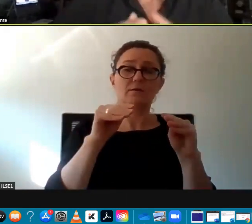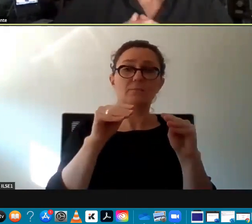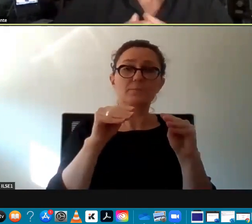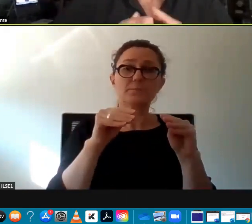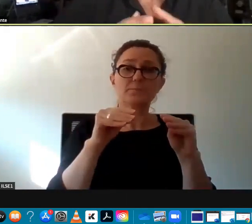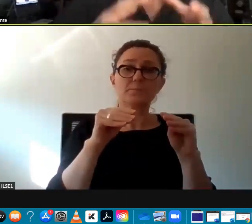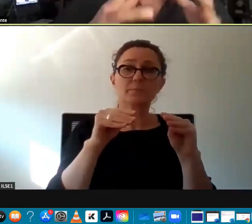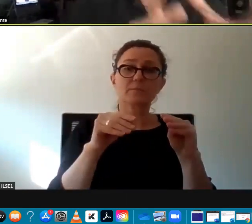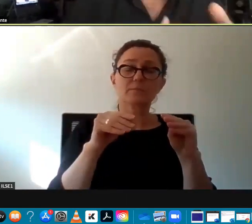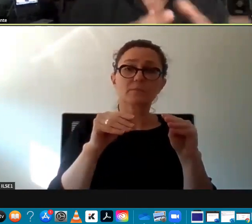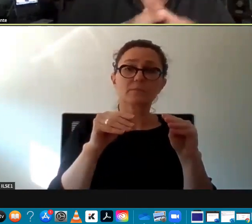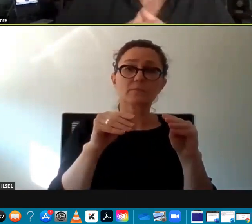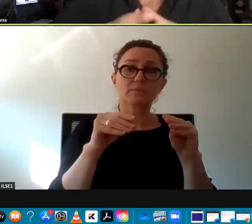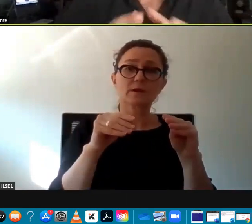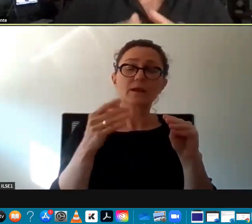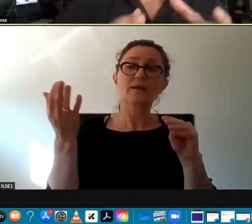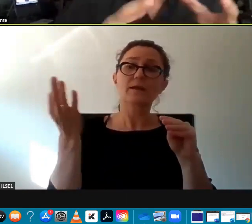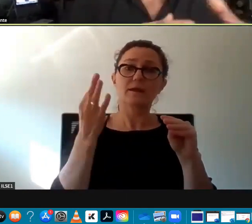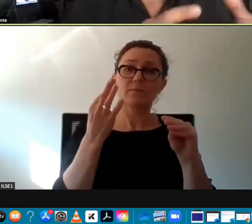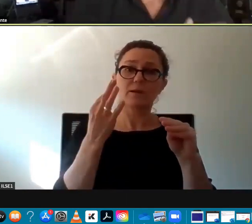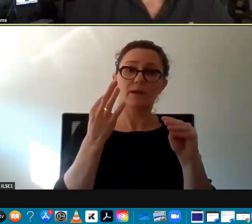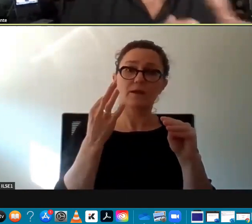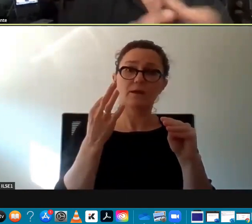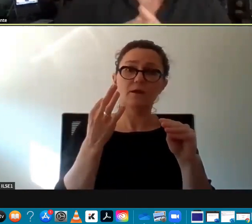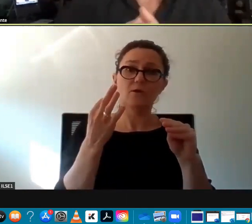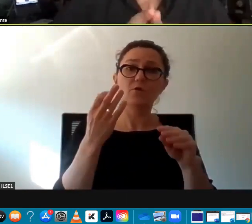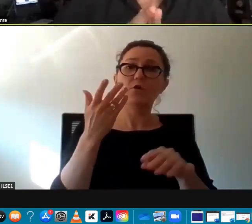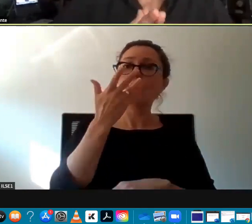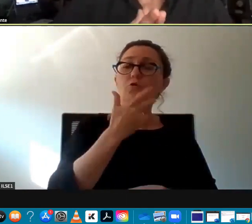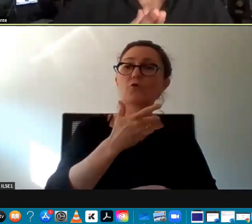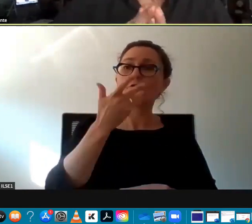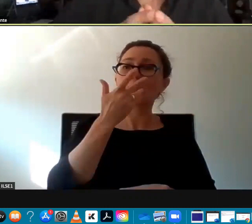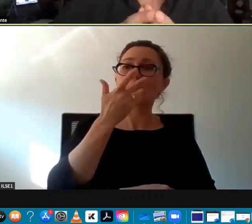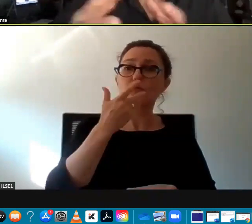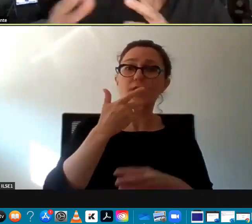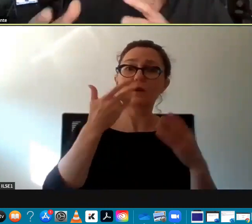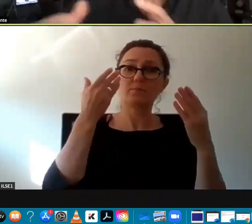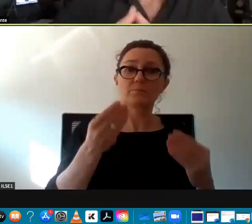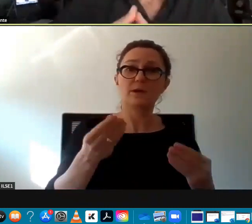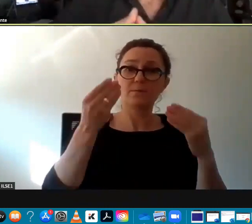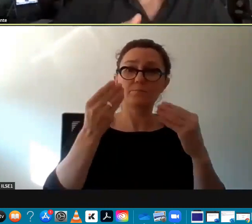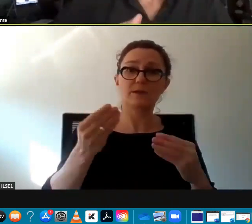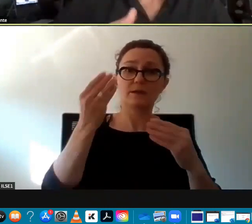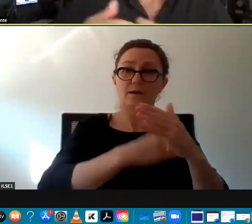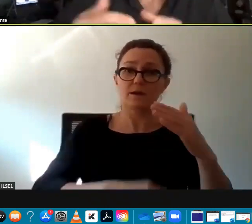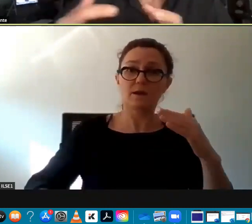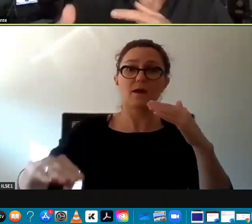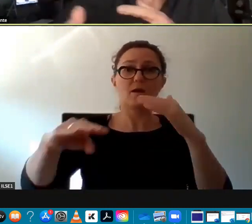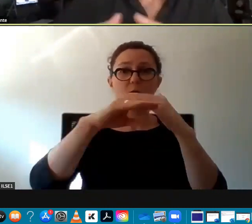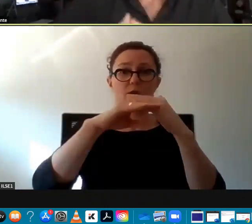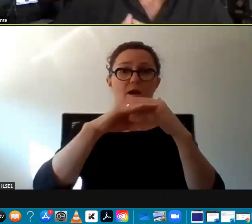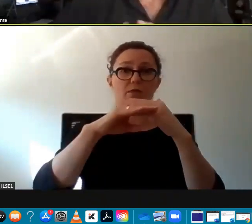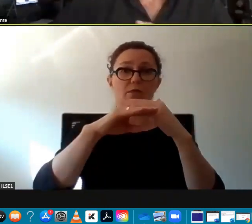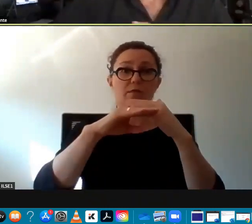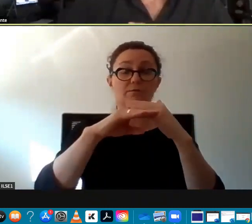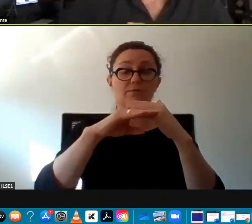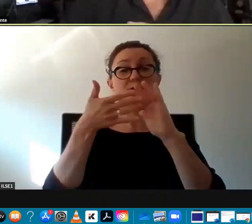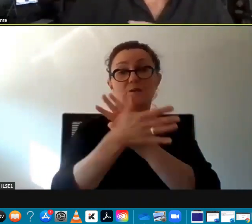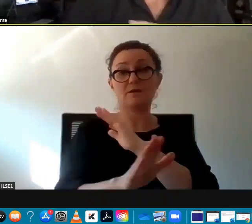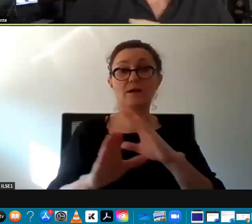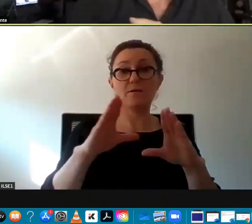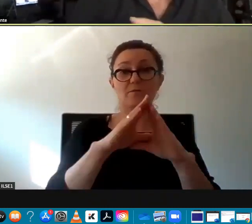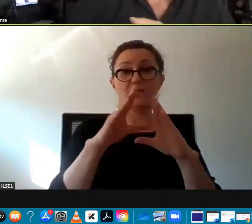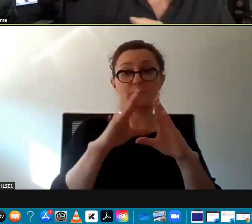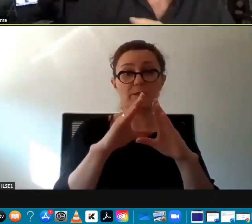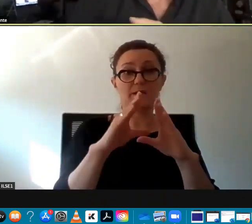al árbol del conocimiento, al árbol del conocimiento en igualdad, que es el feminismo, para cobijar la sombra de la igualdad y a través de